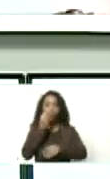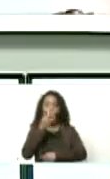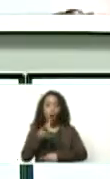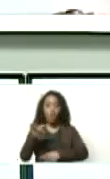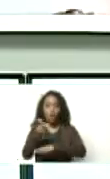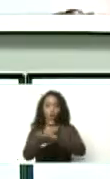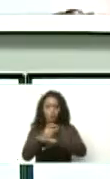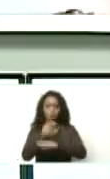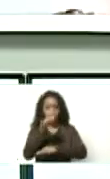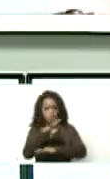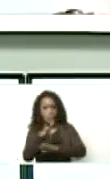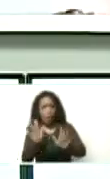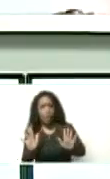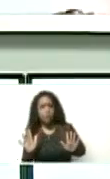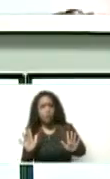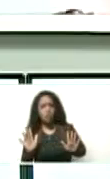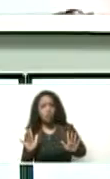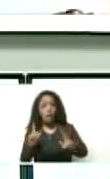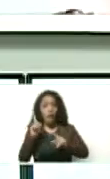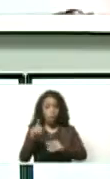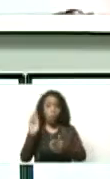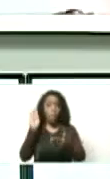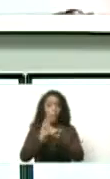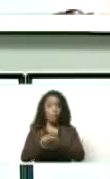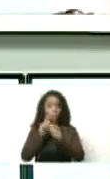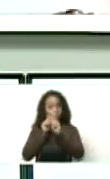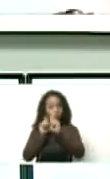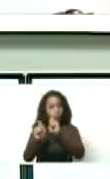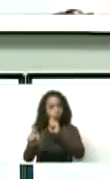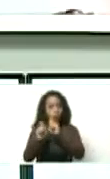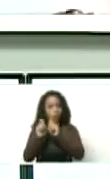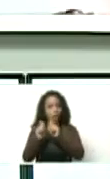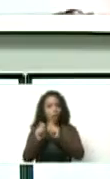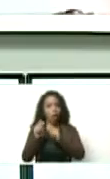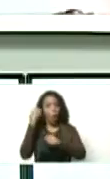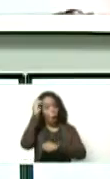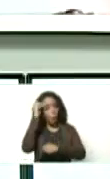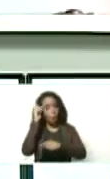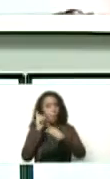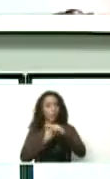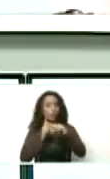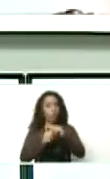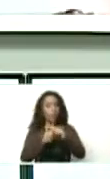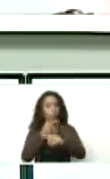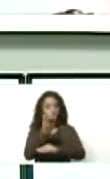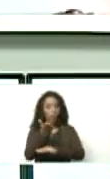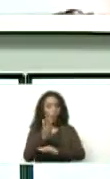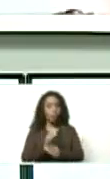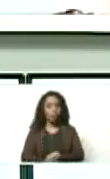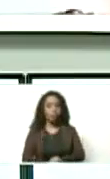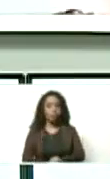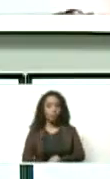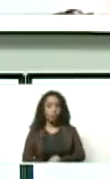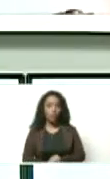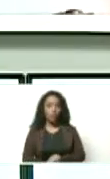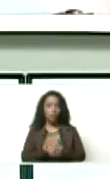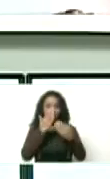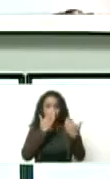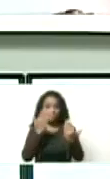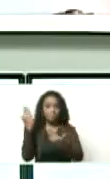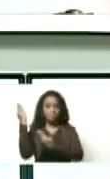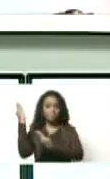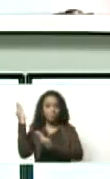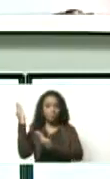¿No te parece, Alfred Nazaret? Entonces tienen que meter el ojo ustedes, crítica constructiva. Vale, vale. Adelante, La